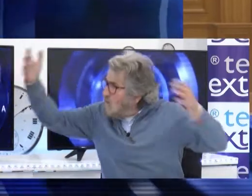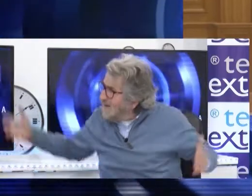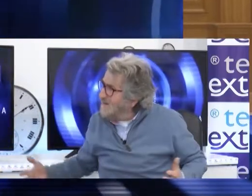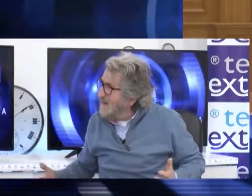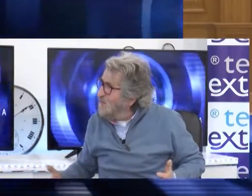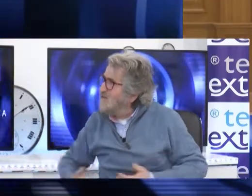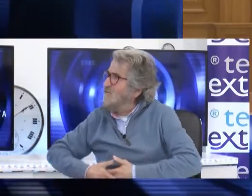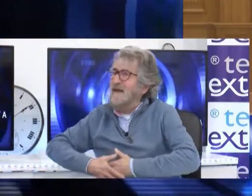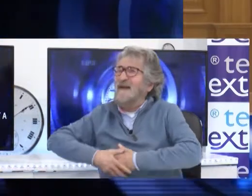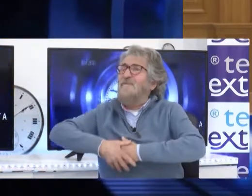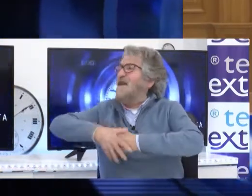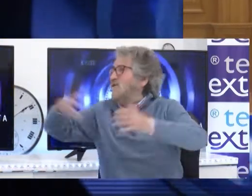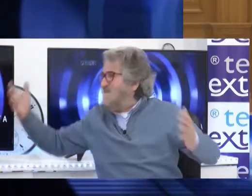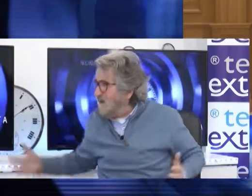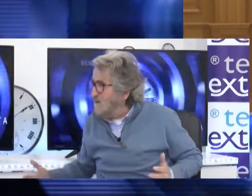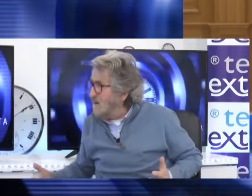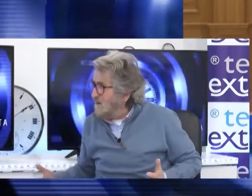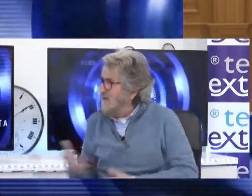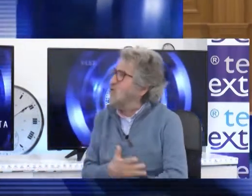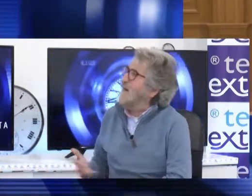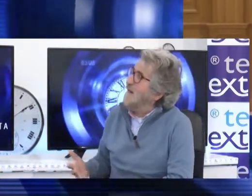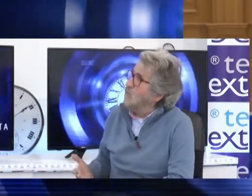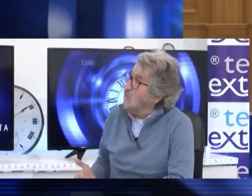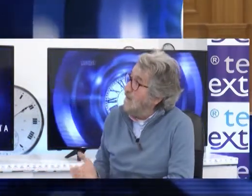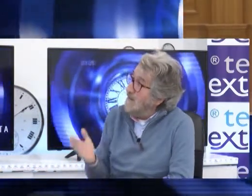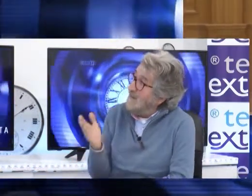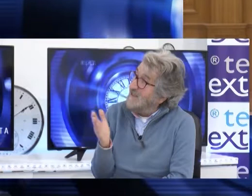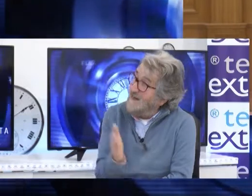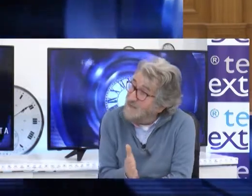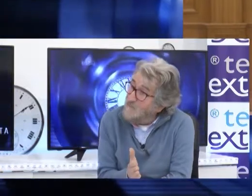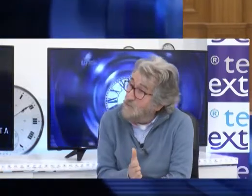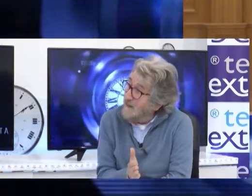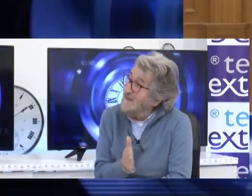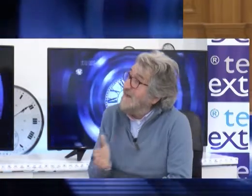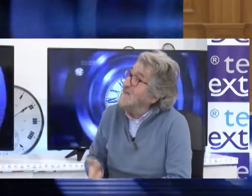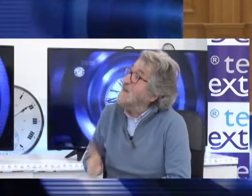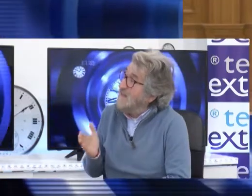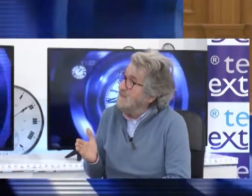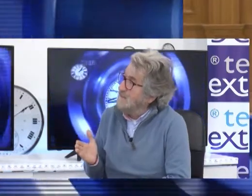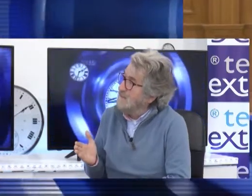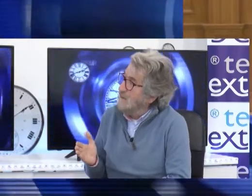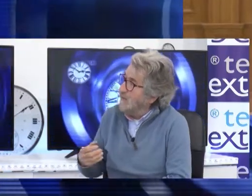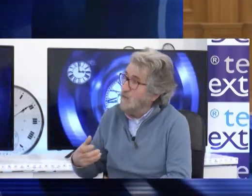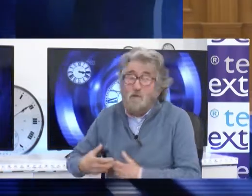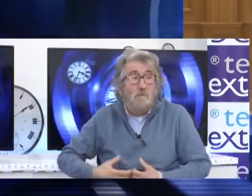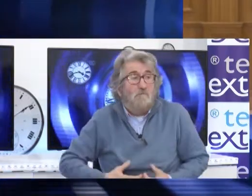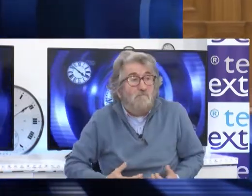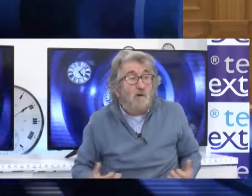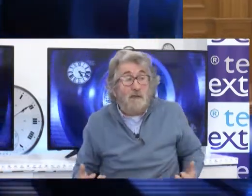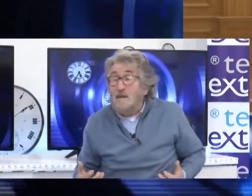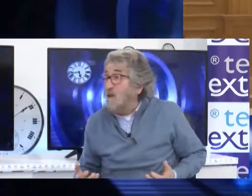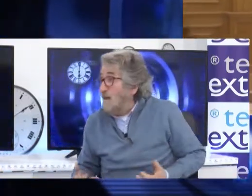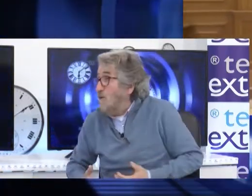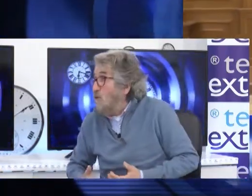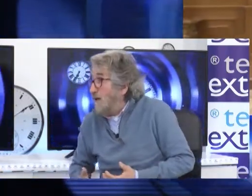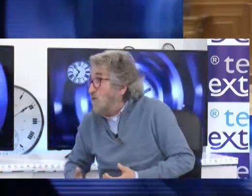mundo como el que tenemos, eso no tiene el menor sentido. De hecho, se han quedado solos. Si en ese mundo, en esa vía, lo digo